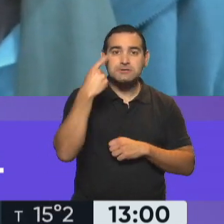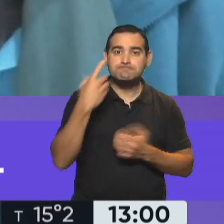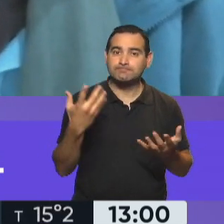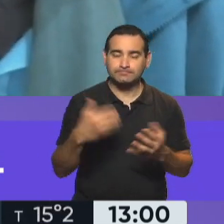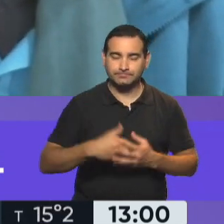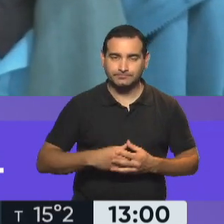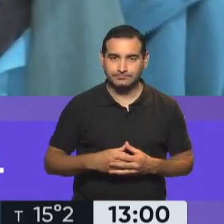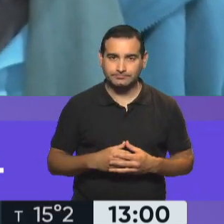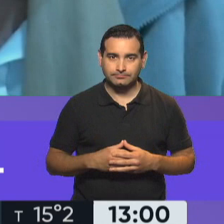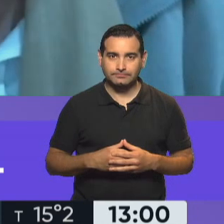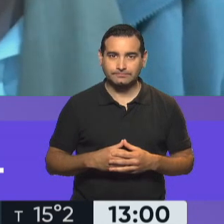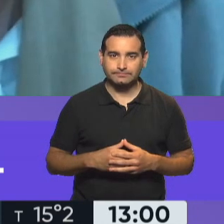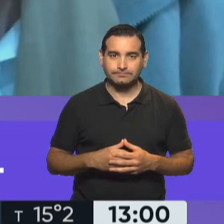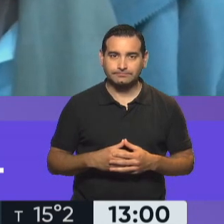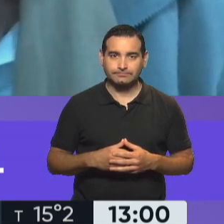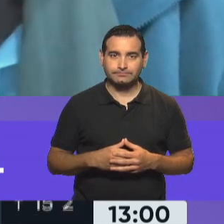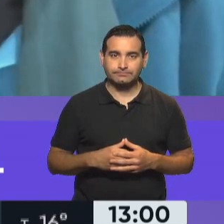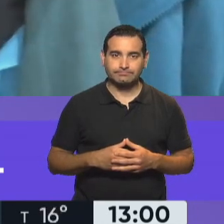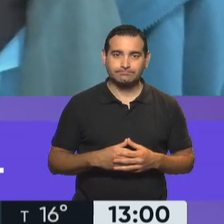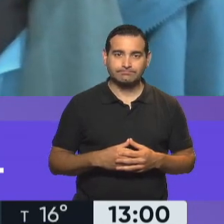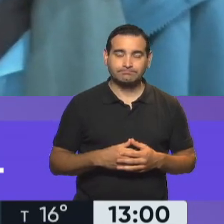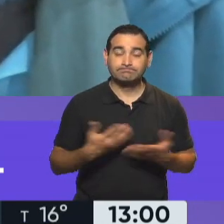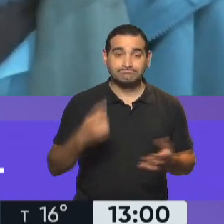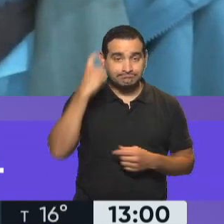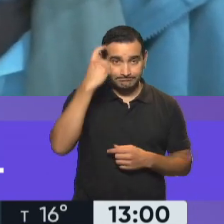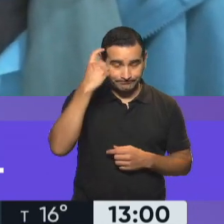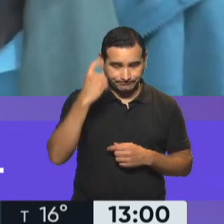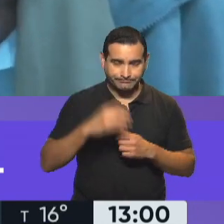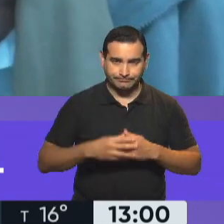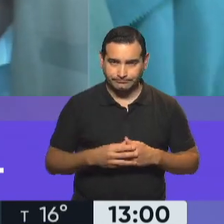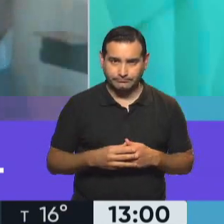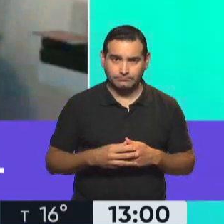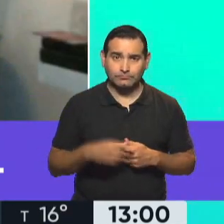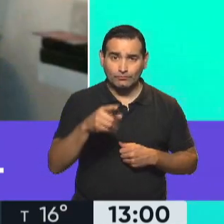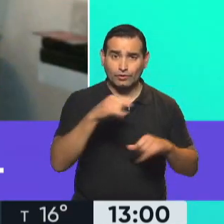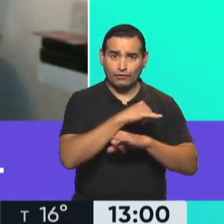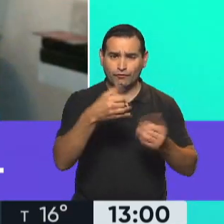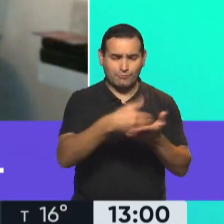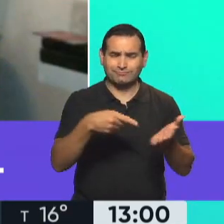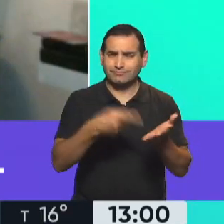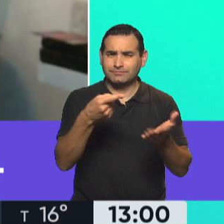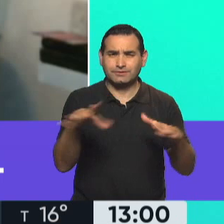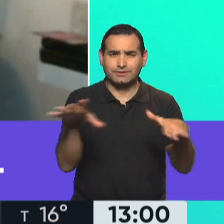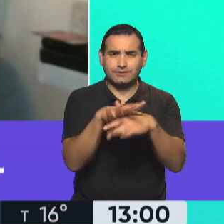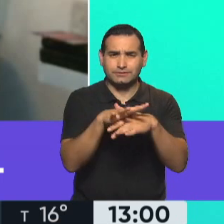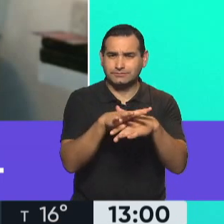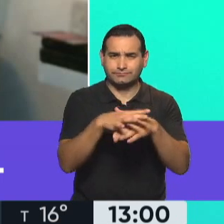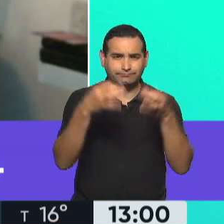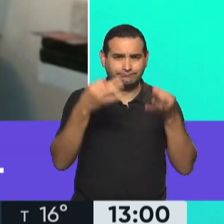¿no? Bueno, Rulo, tus informes que son tan impecables como los de